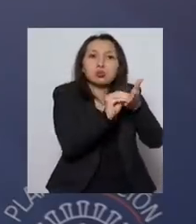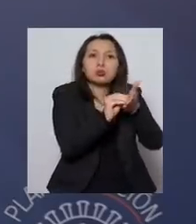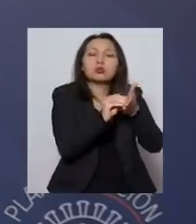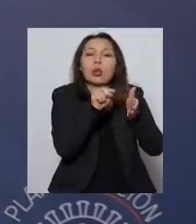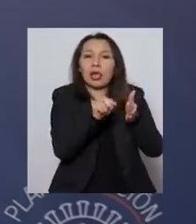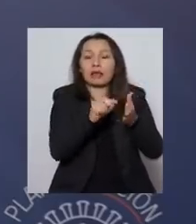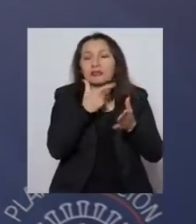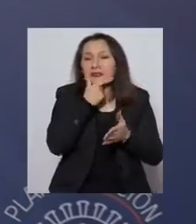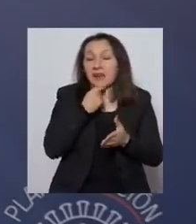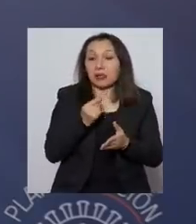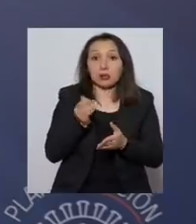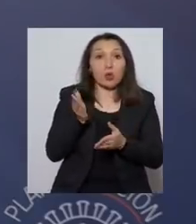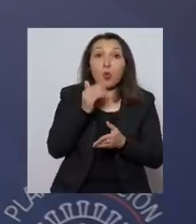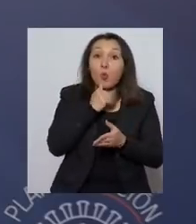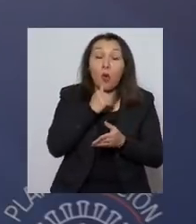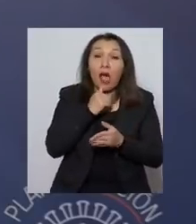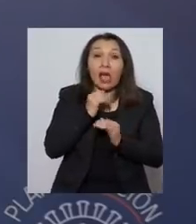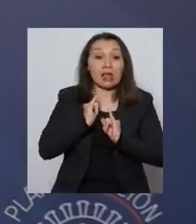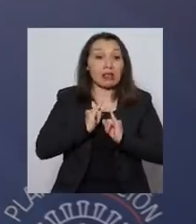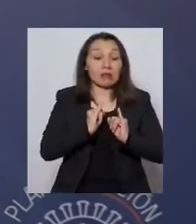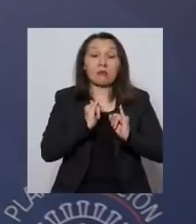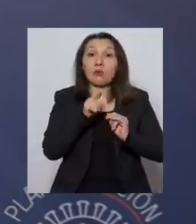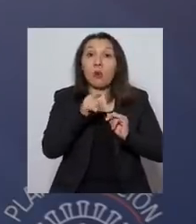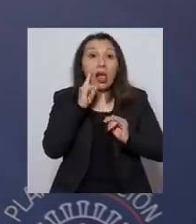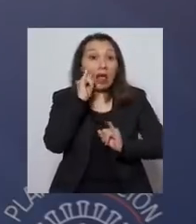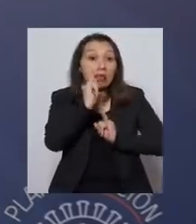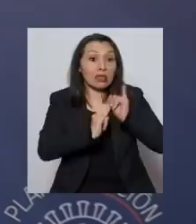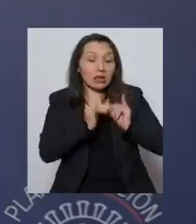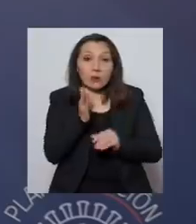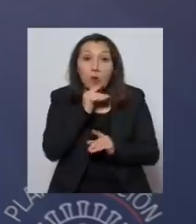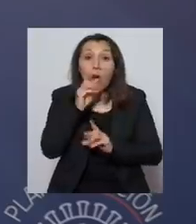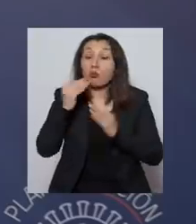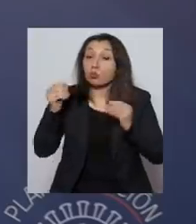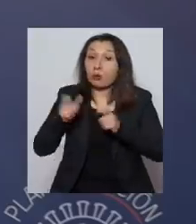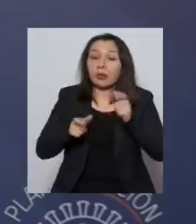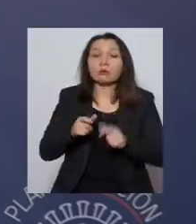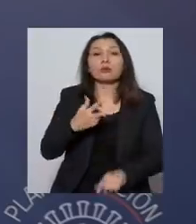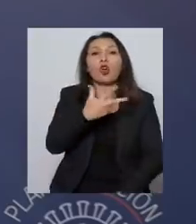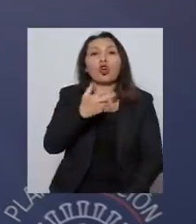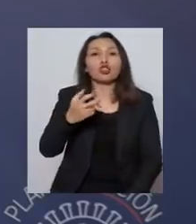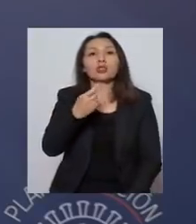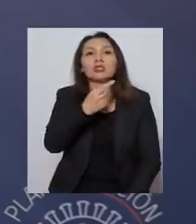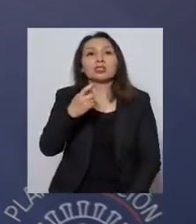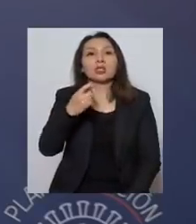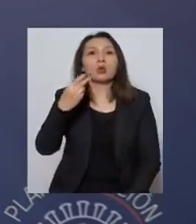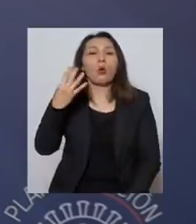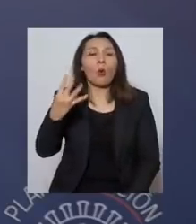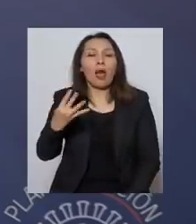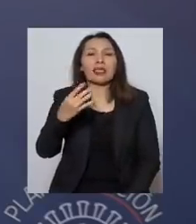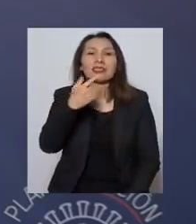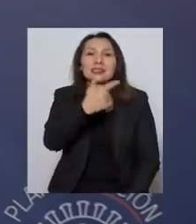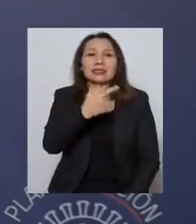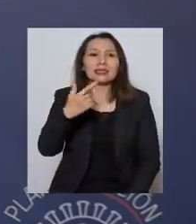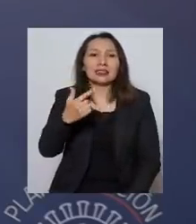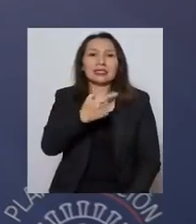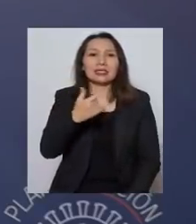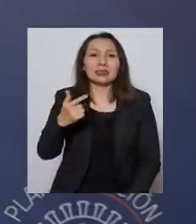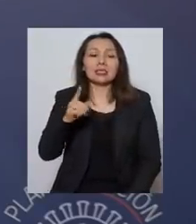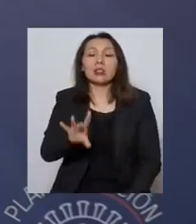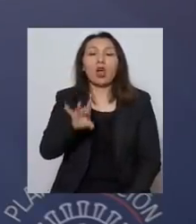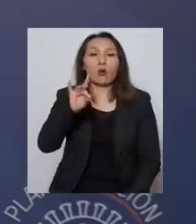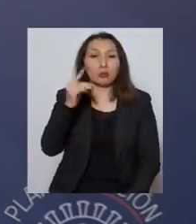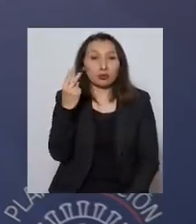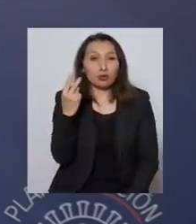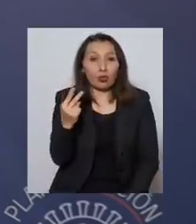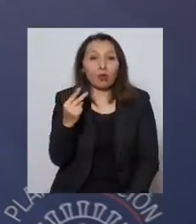es bastante fácil. Y si no hay acceso a internet, que a muchas familias chilenas le pasa, 800-104-777, opción 2,